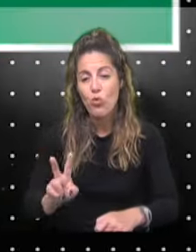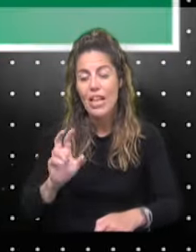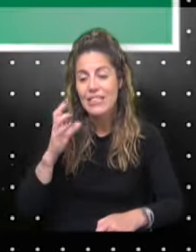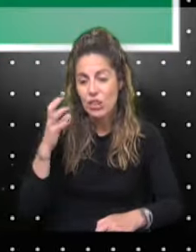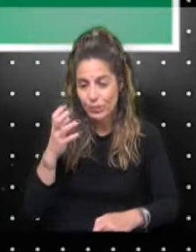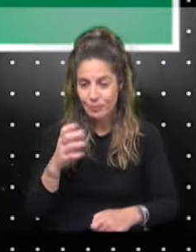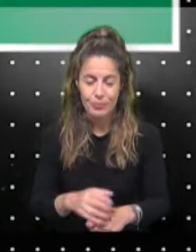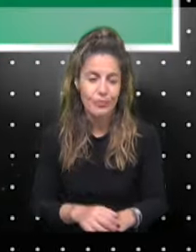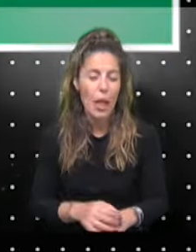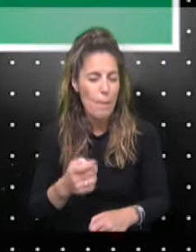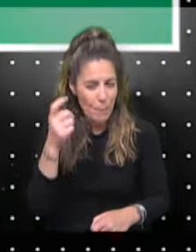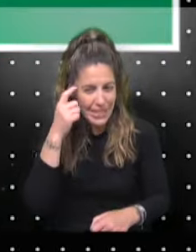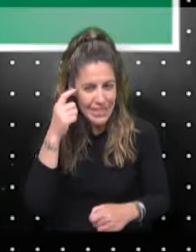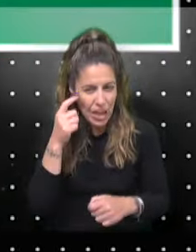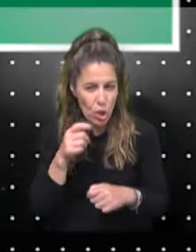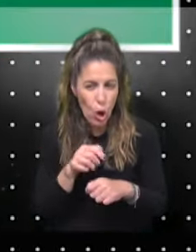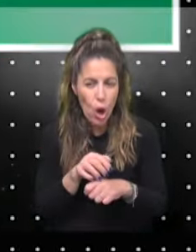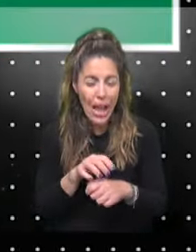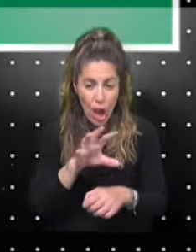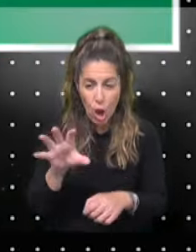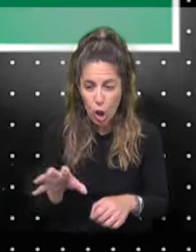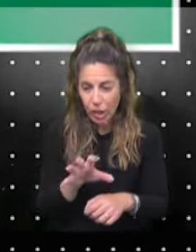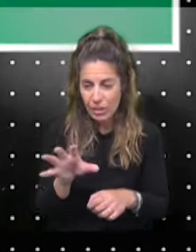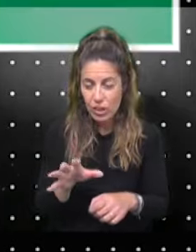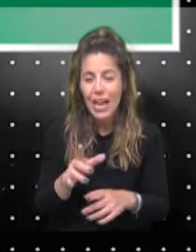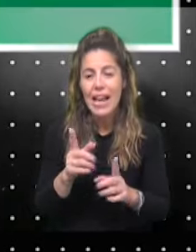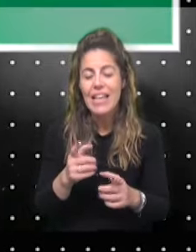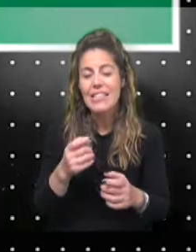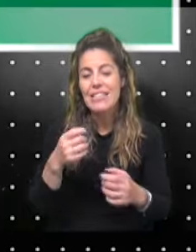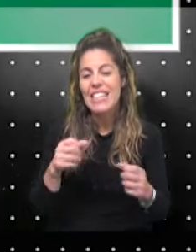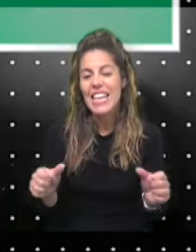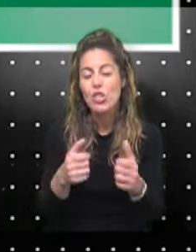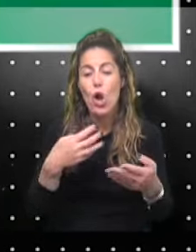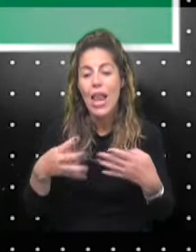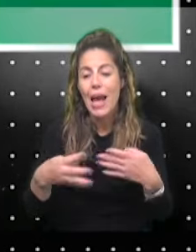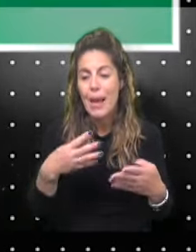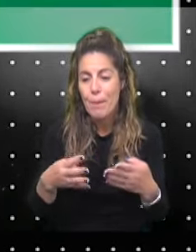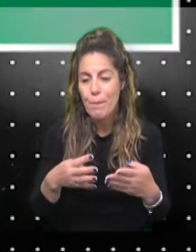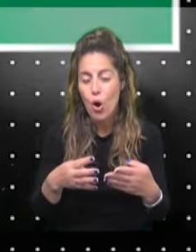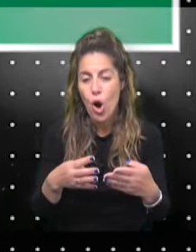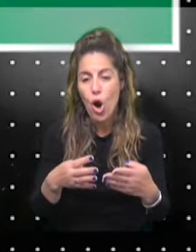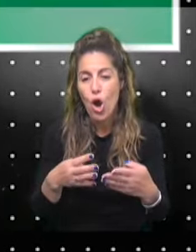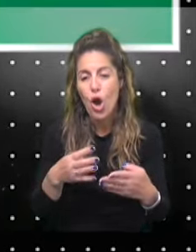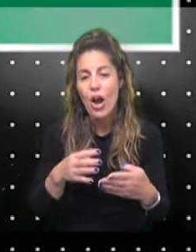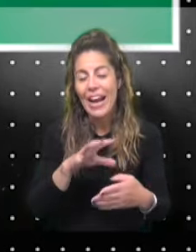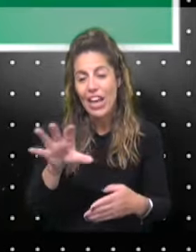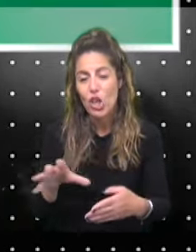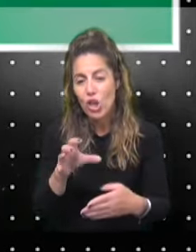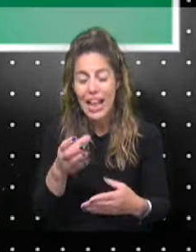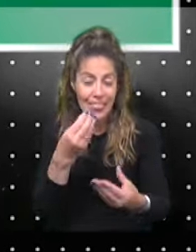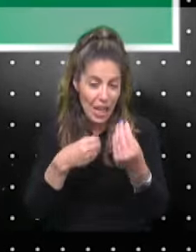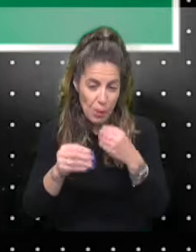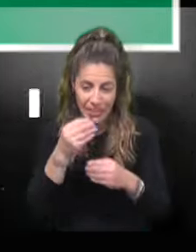poco se llevó a cabo la Expo Regional de alimentación Qué importancia tienen este tipo de de eventos que integran a